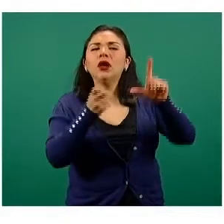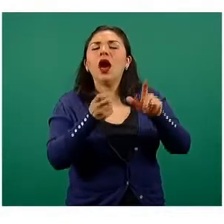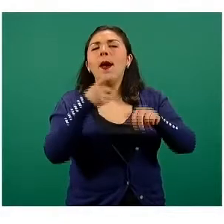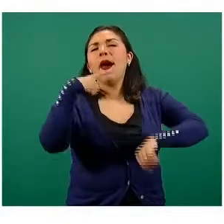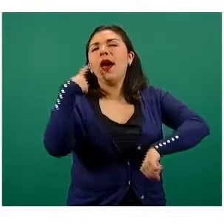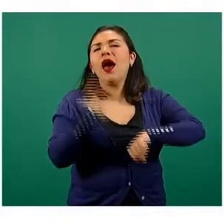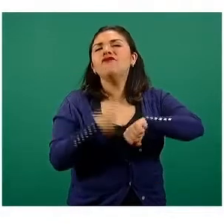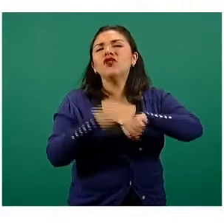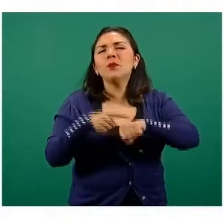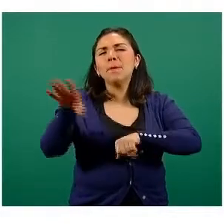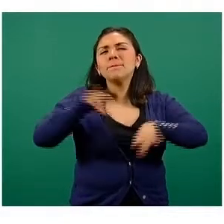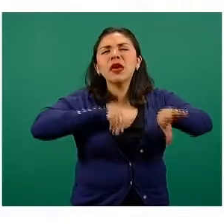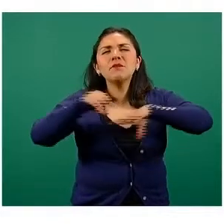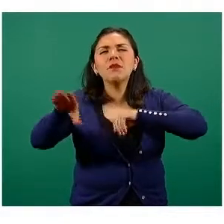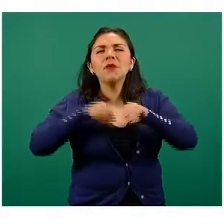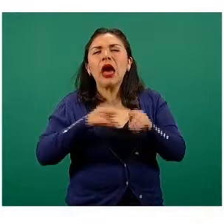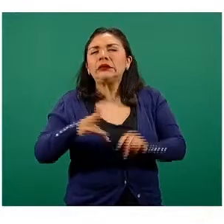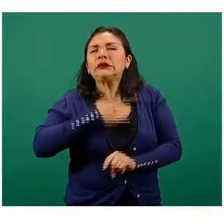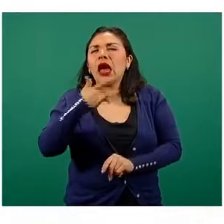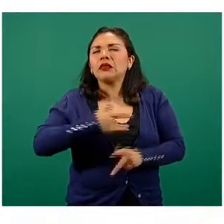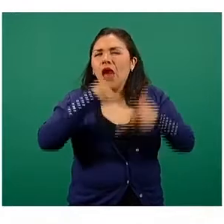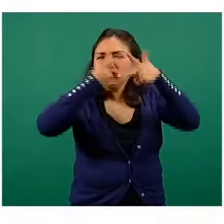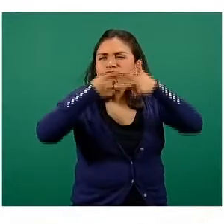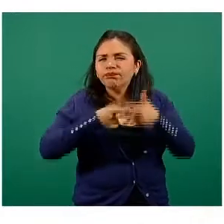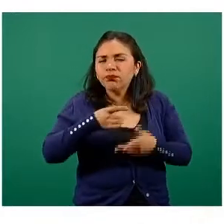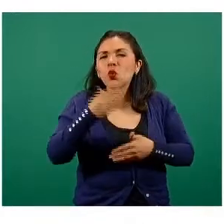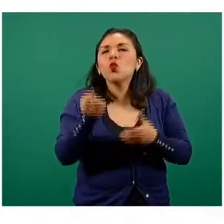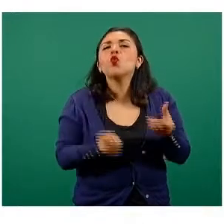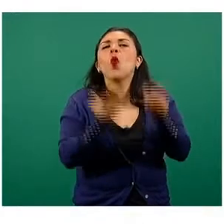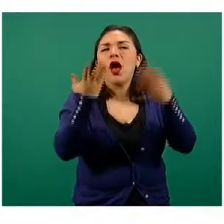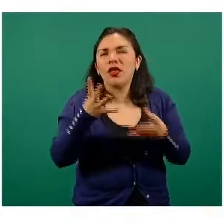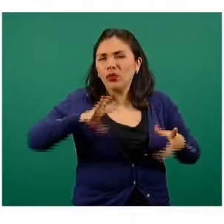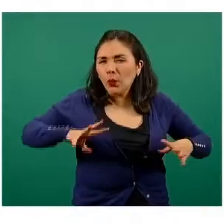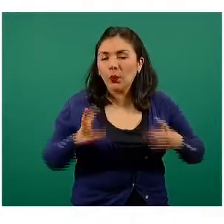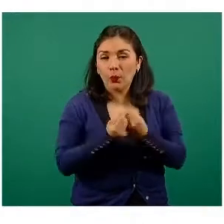curva de casos estimados. Acuérdense que